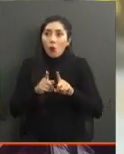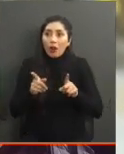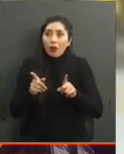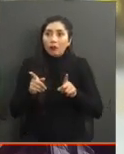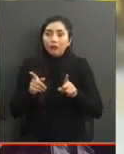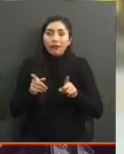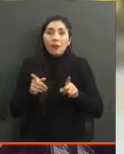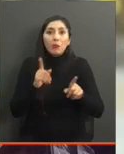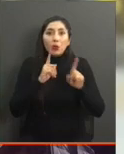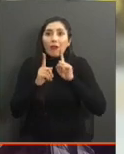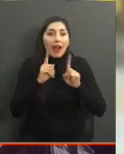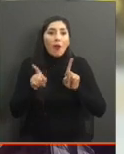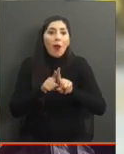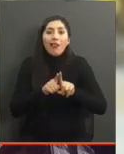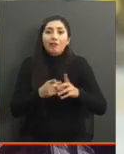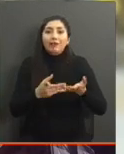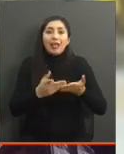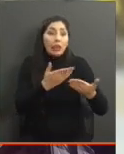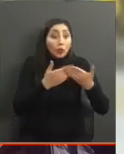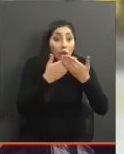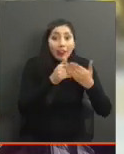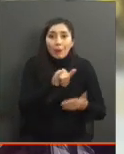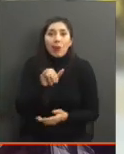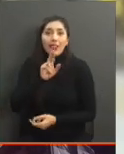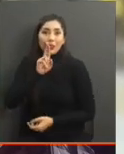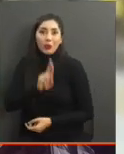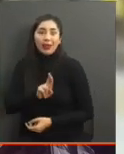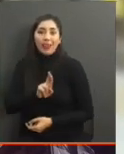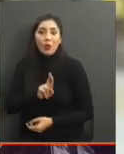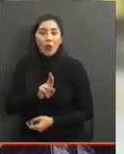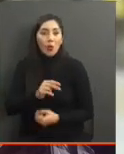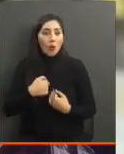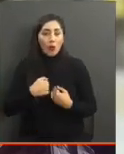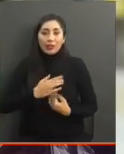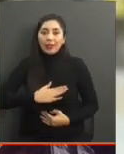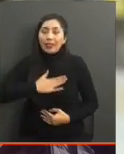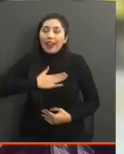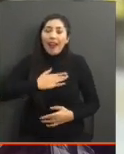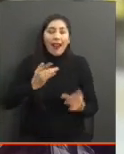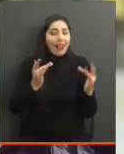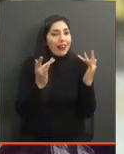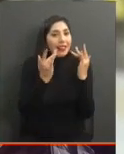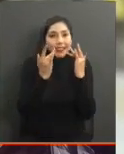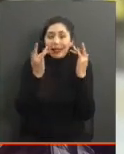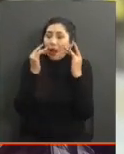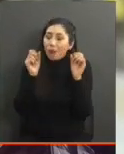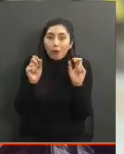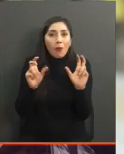y da un resultado. Eso es maravilloso. Es como una sensación de alegría muy impactante.